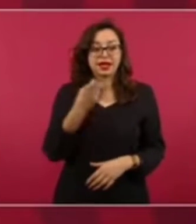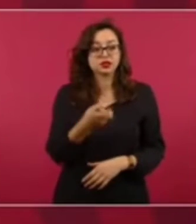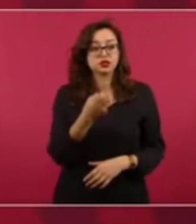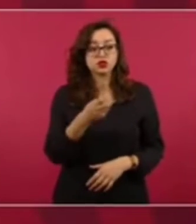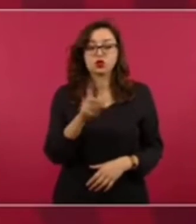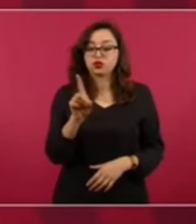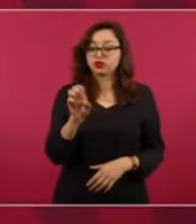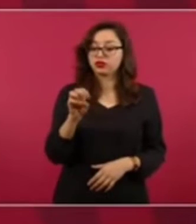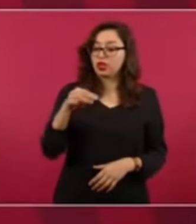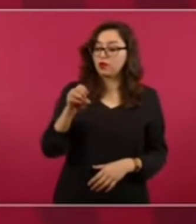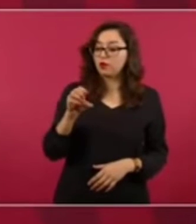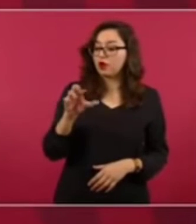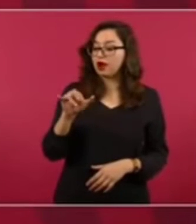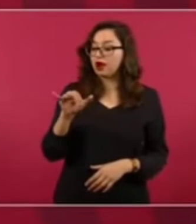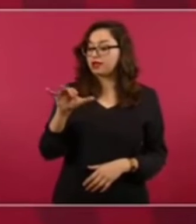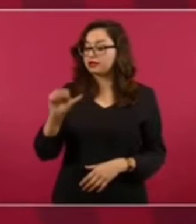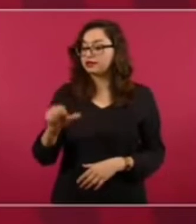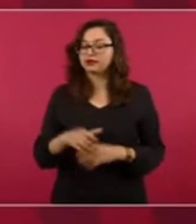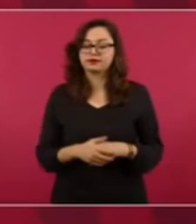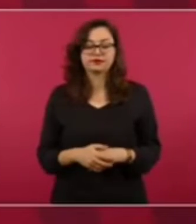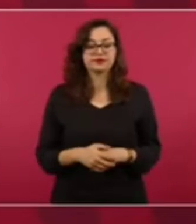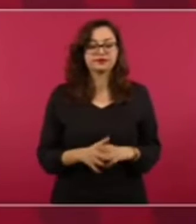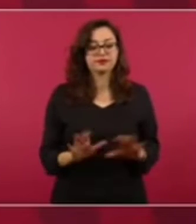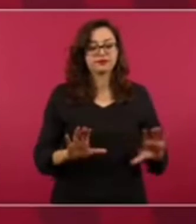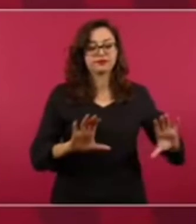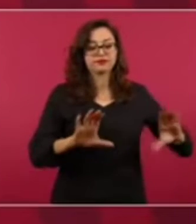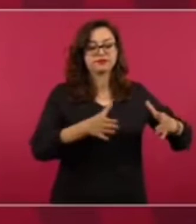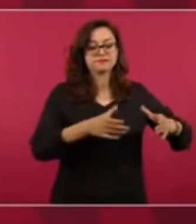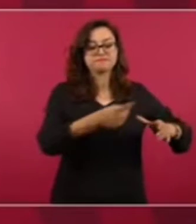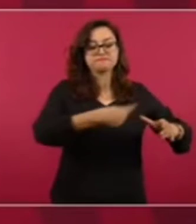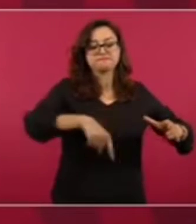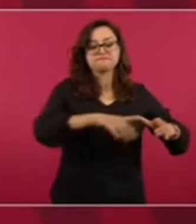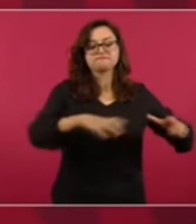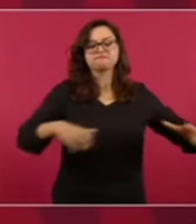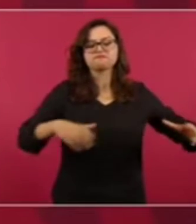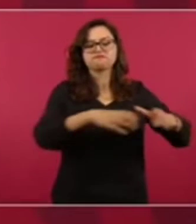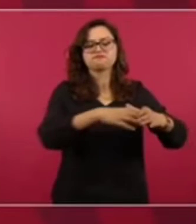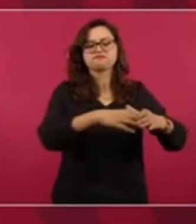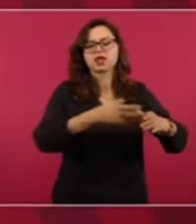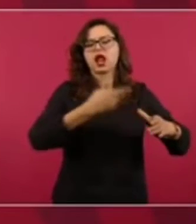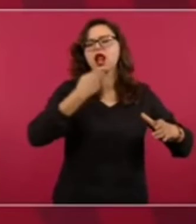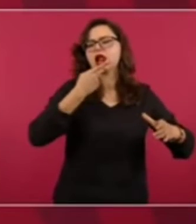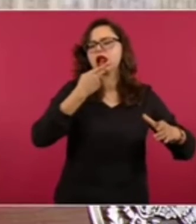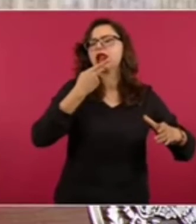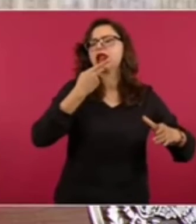Y estos hablaban de democracia, pues solo